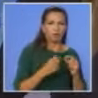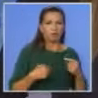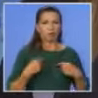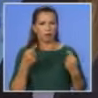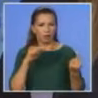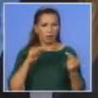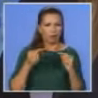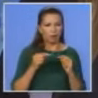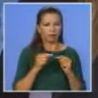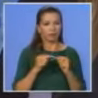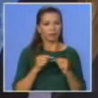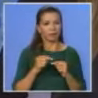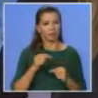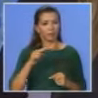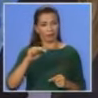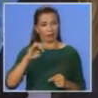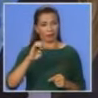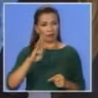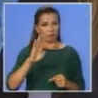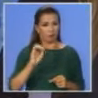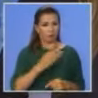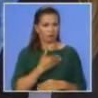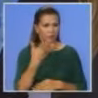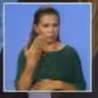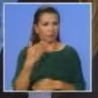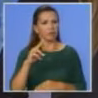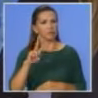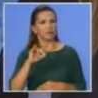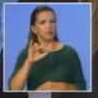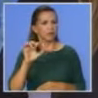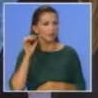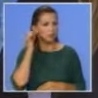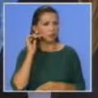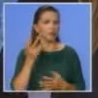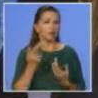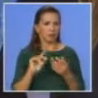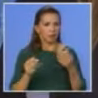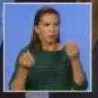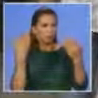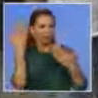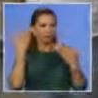Nebot y Viviana Bonilla encienden la actividad proselitista en el puerto principal.